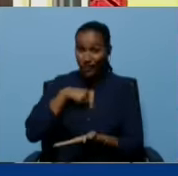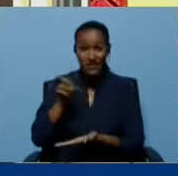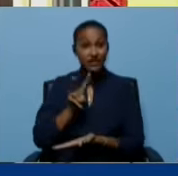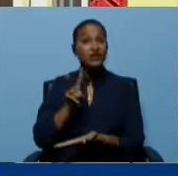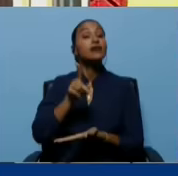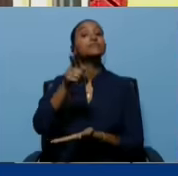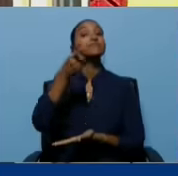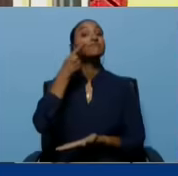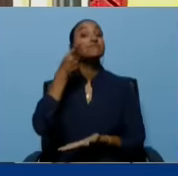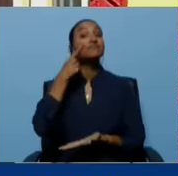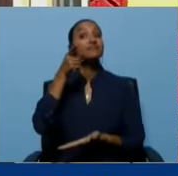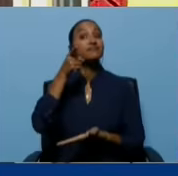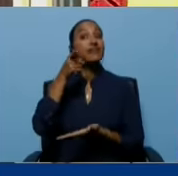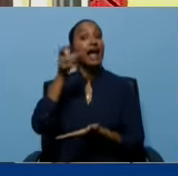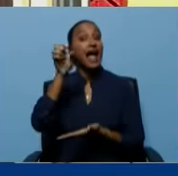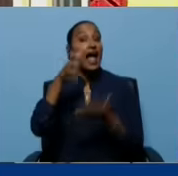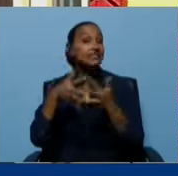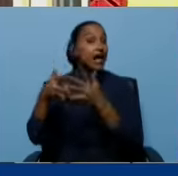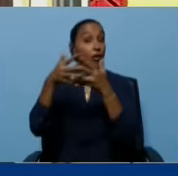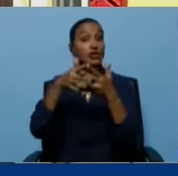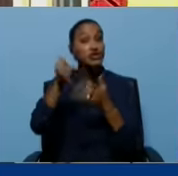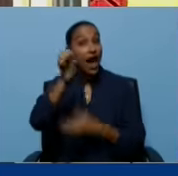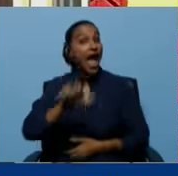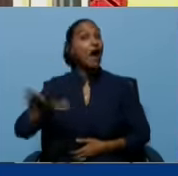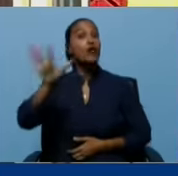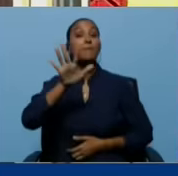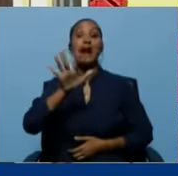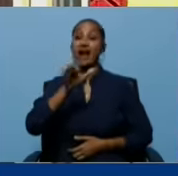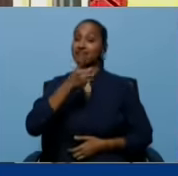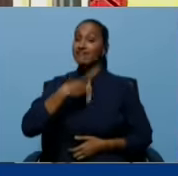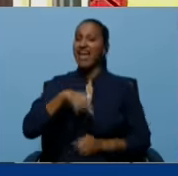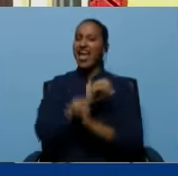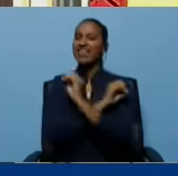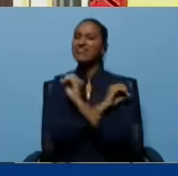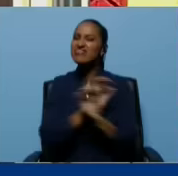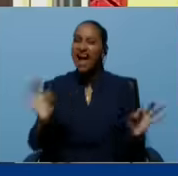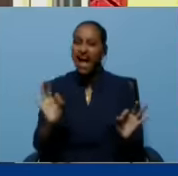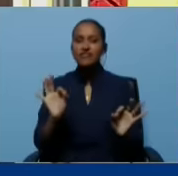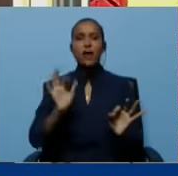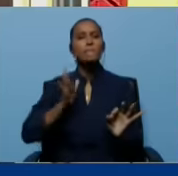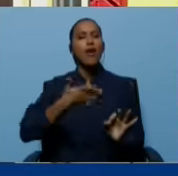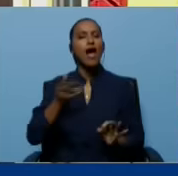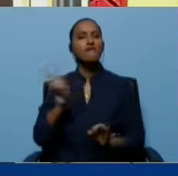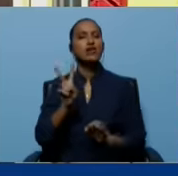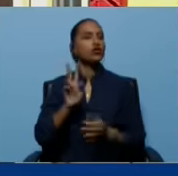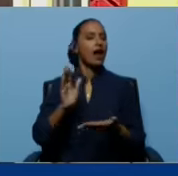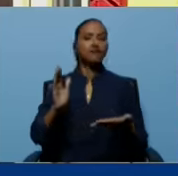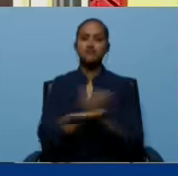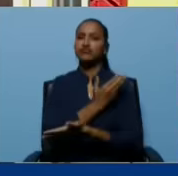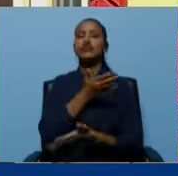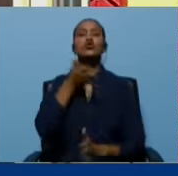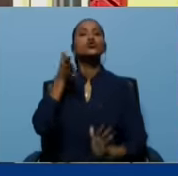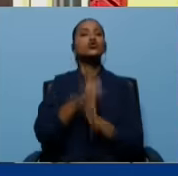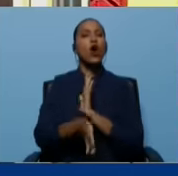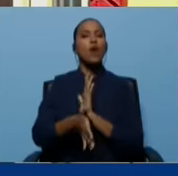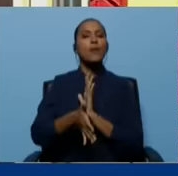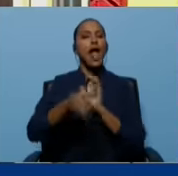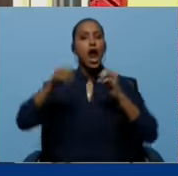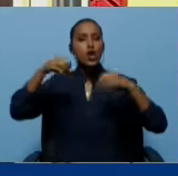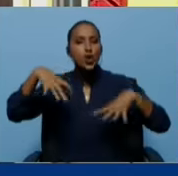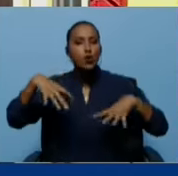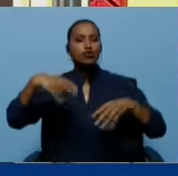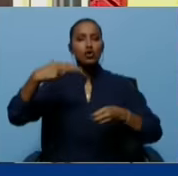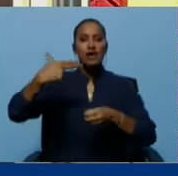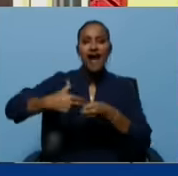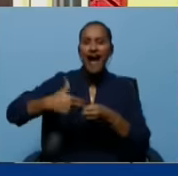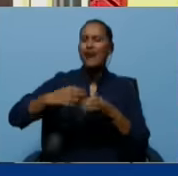escuche la élite europea, que escuche Borrell. Nadie podrá sacar a Venezuela de la ecuación energética, petrolera y gasífera